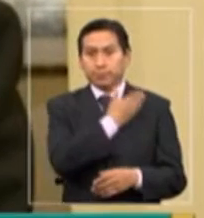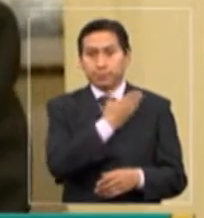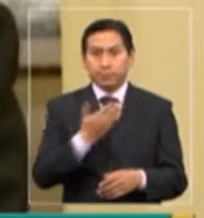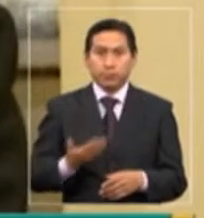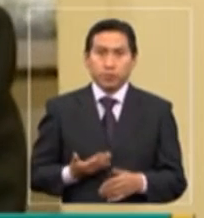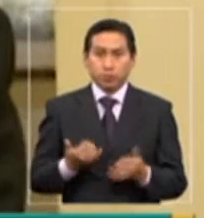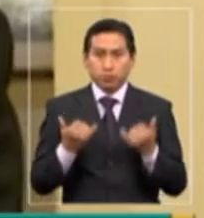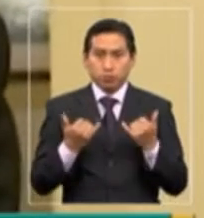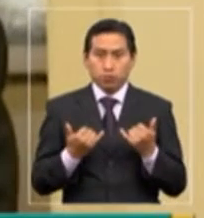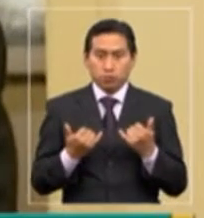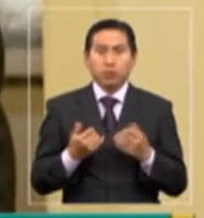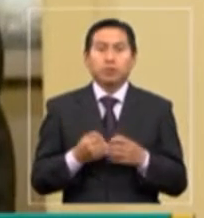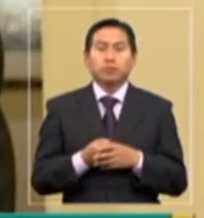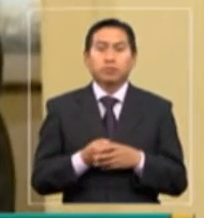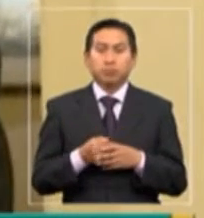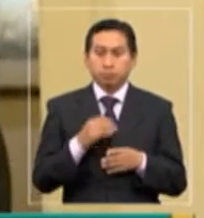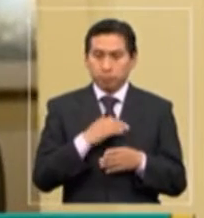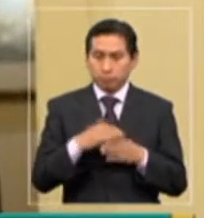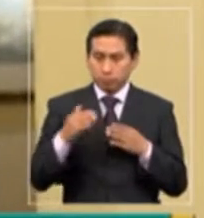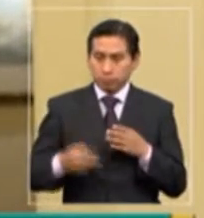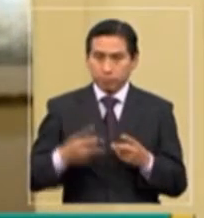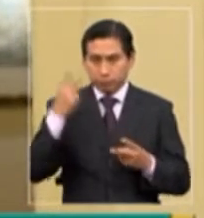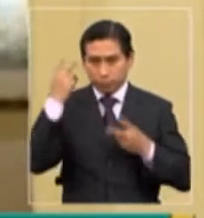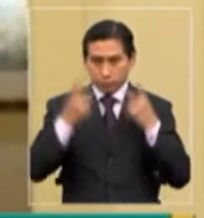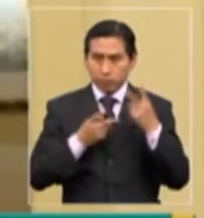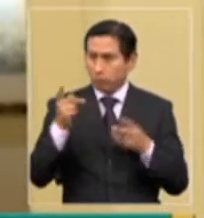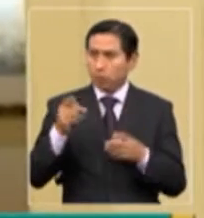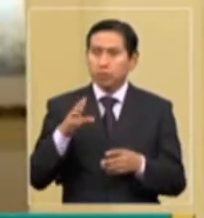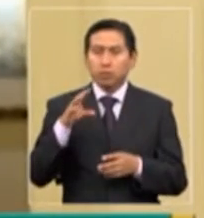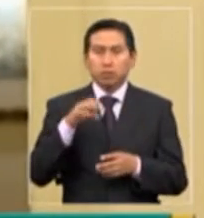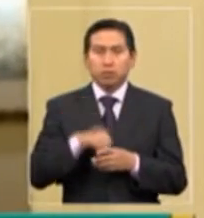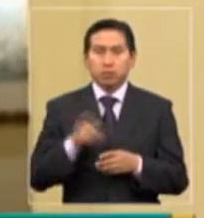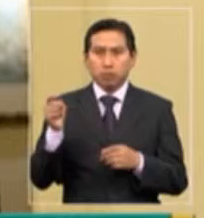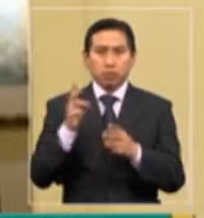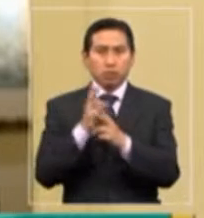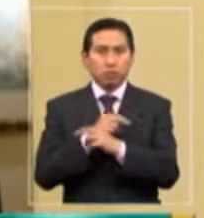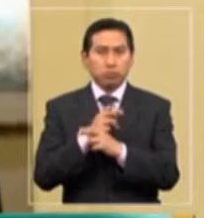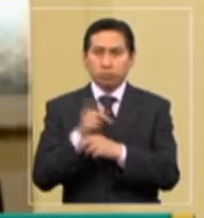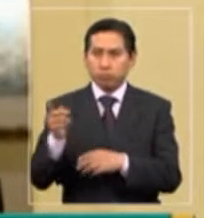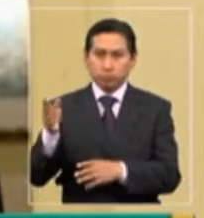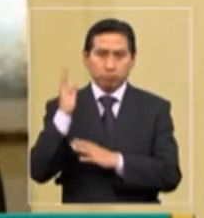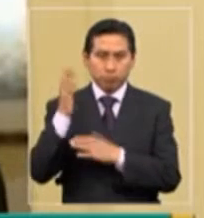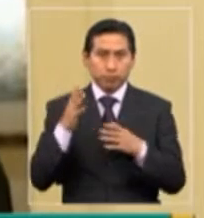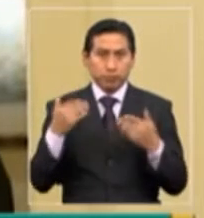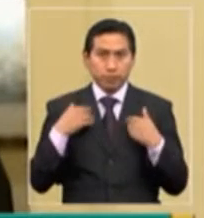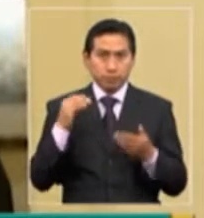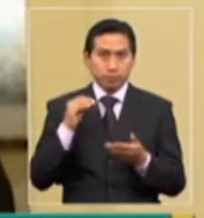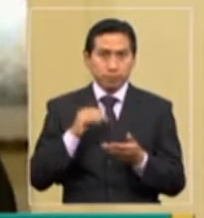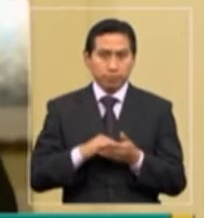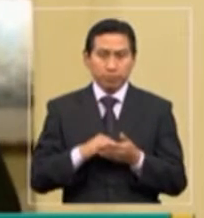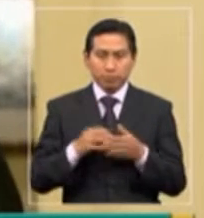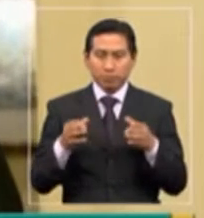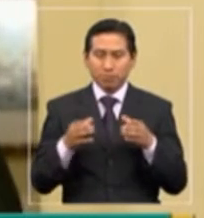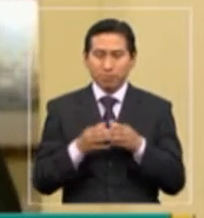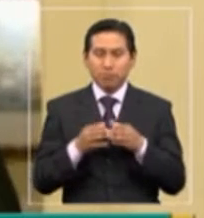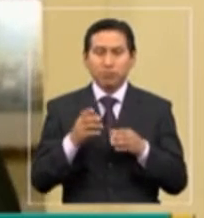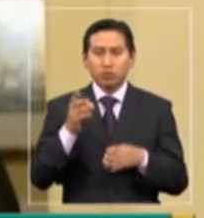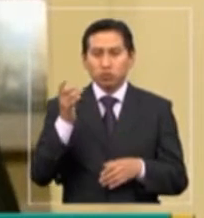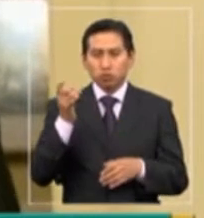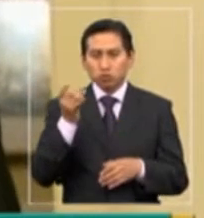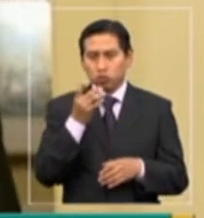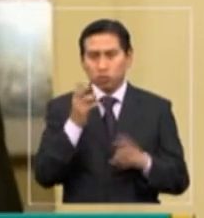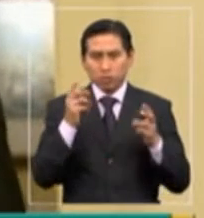hoy, después de concluir su visita oficial en Viena, su participación en la Comisión de Estupefacientes de las Naciones